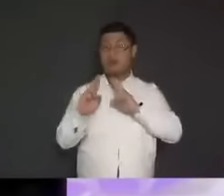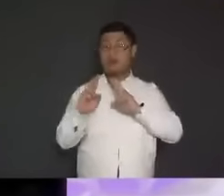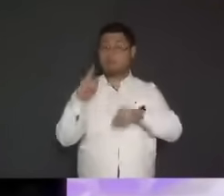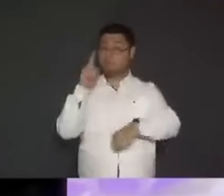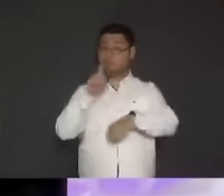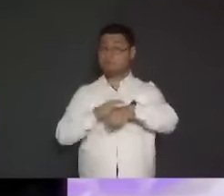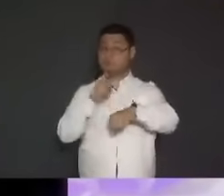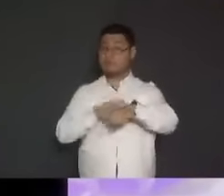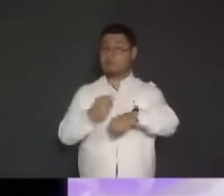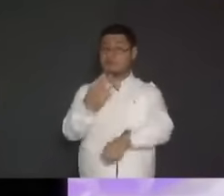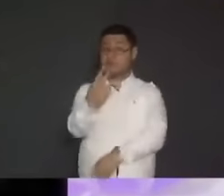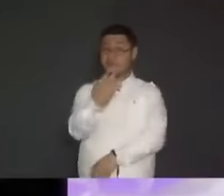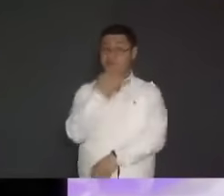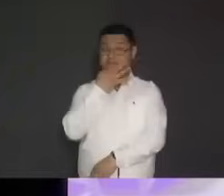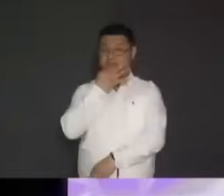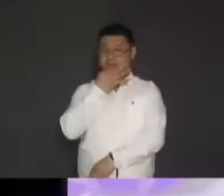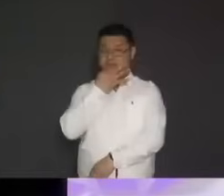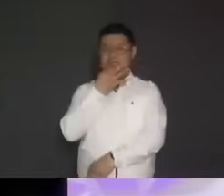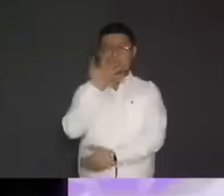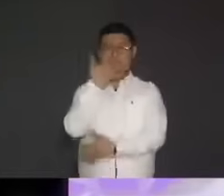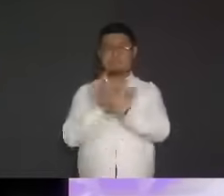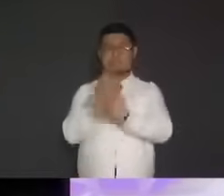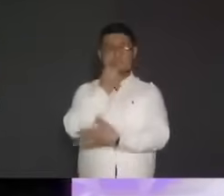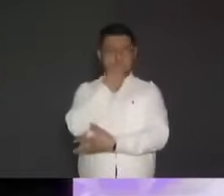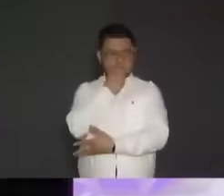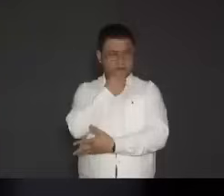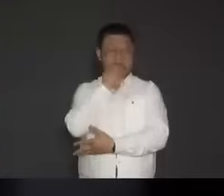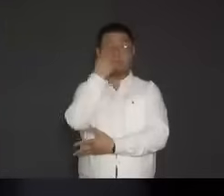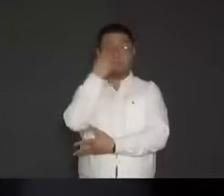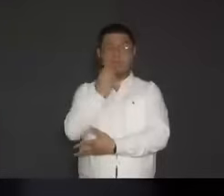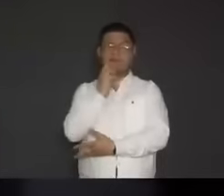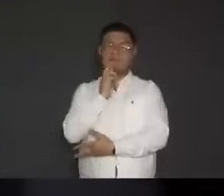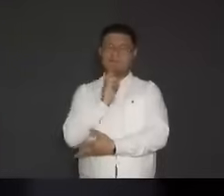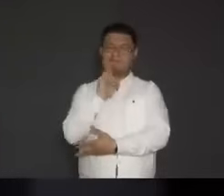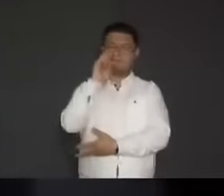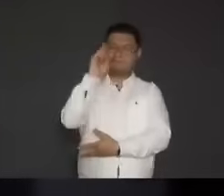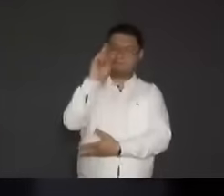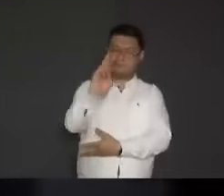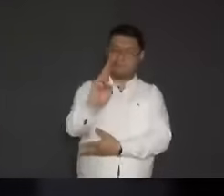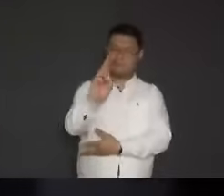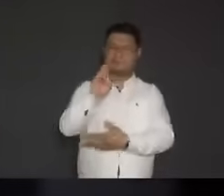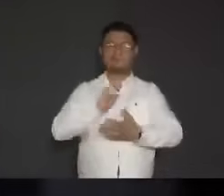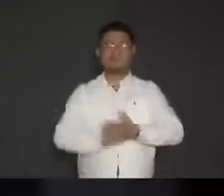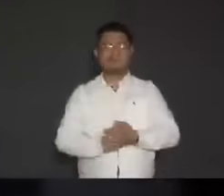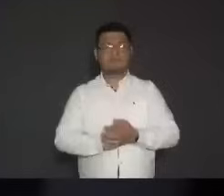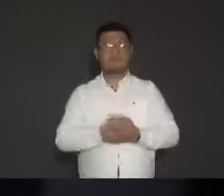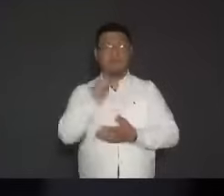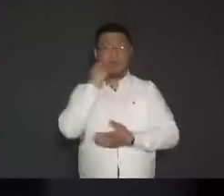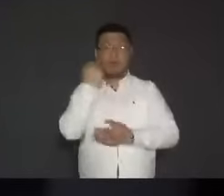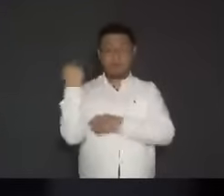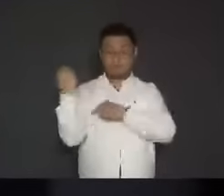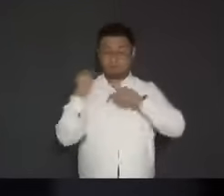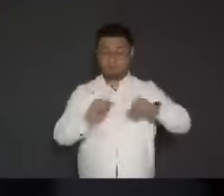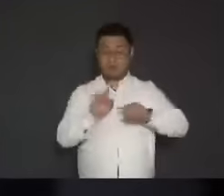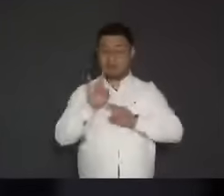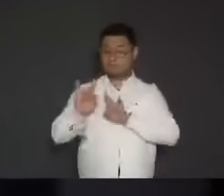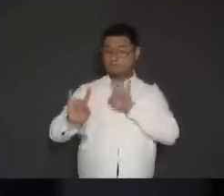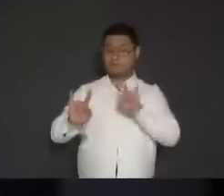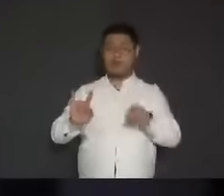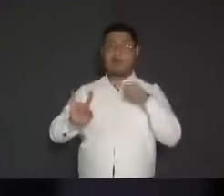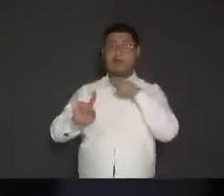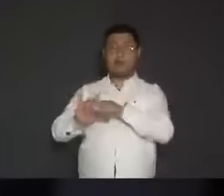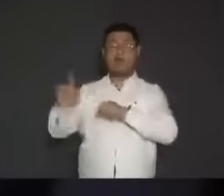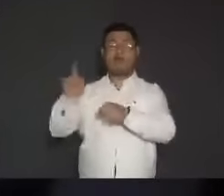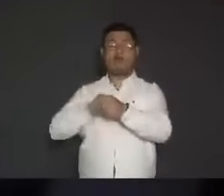contarán con 3 minutos con 15 segundos para poder hacer uso de la palabra y podrán verlo a través del cronómetro de color